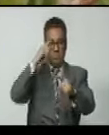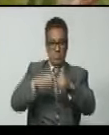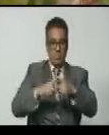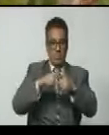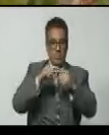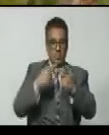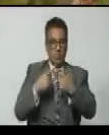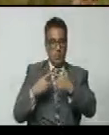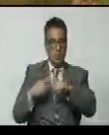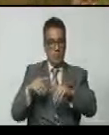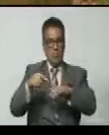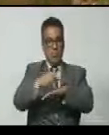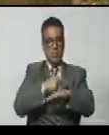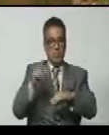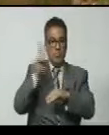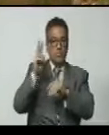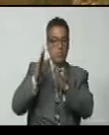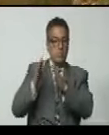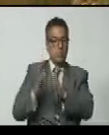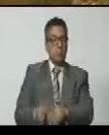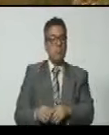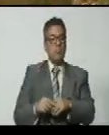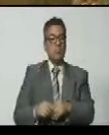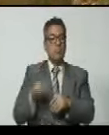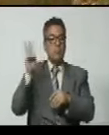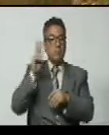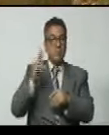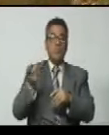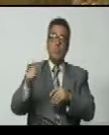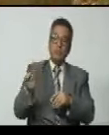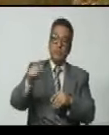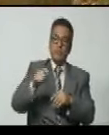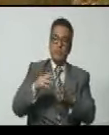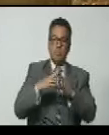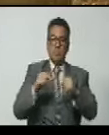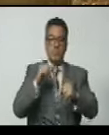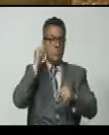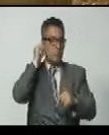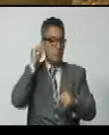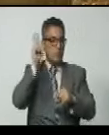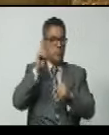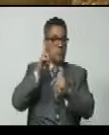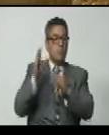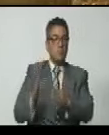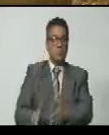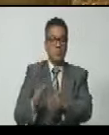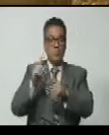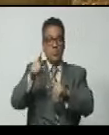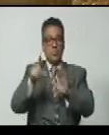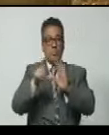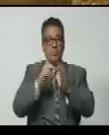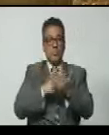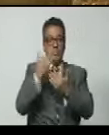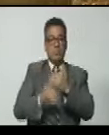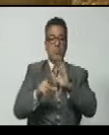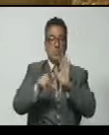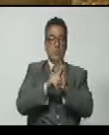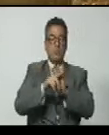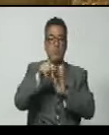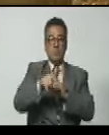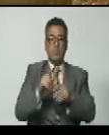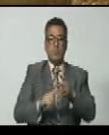género en todo el Estado venezolano. Así que hoy traemos todas las mujeres venezolanas este proyecto de ley que